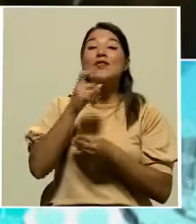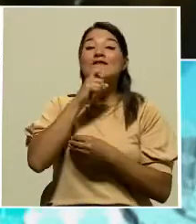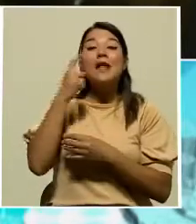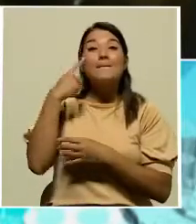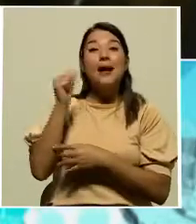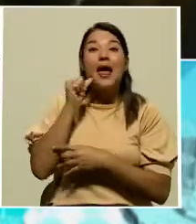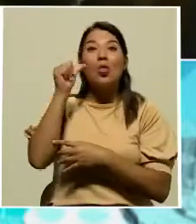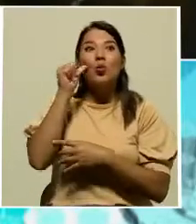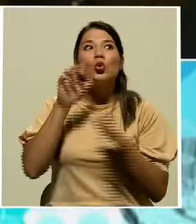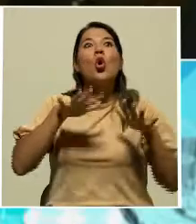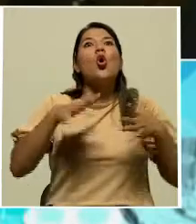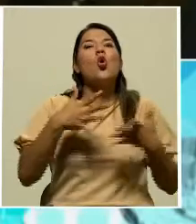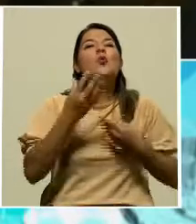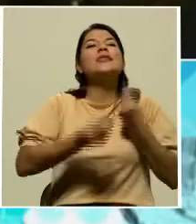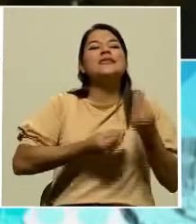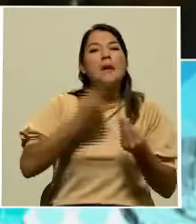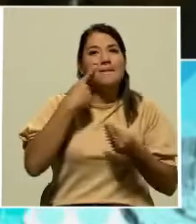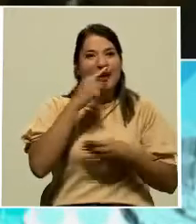a los adultos?